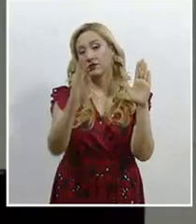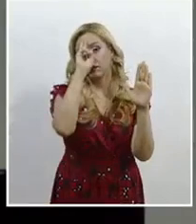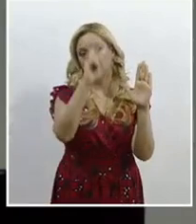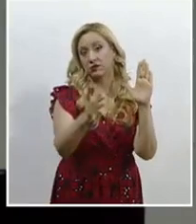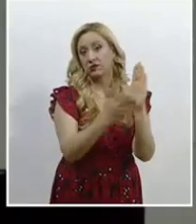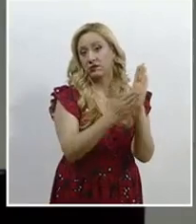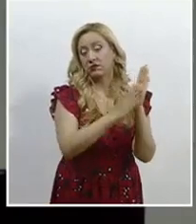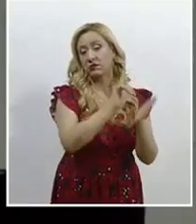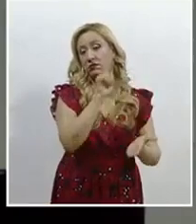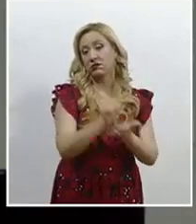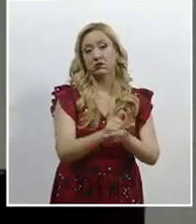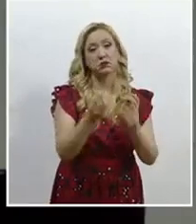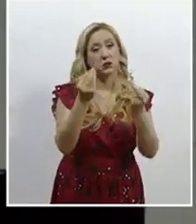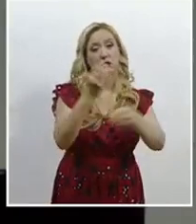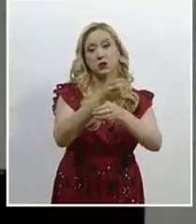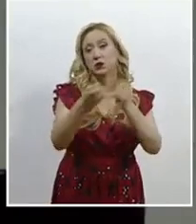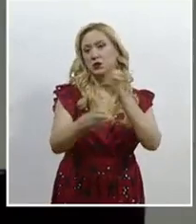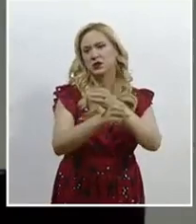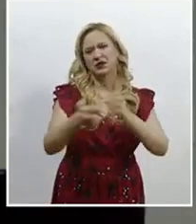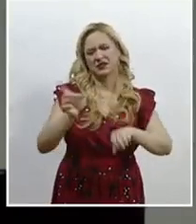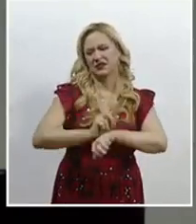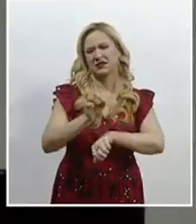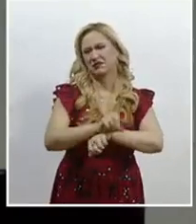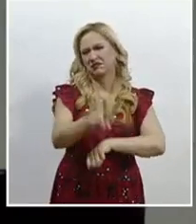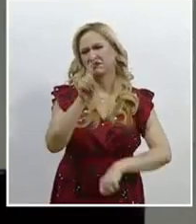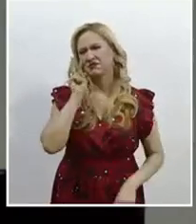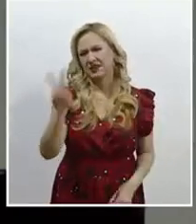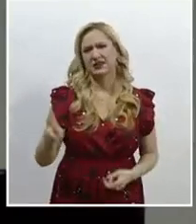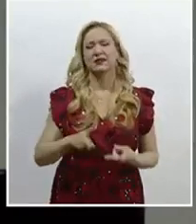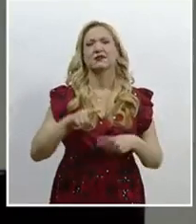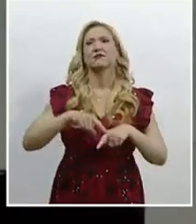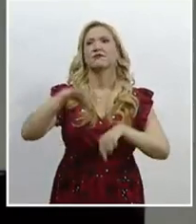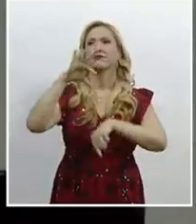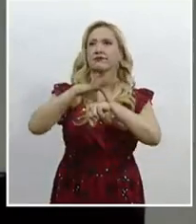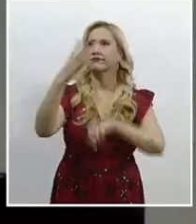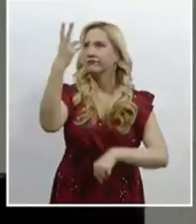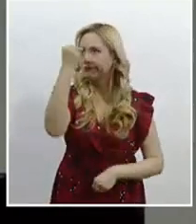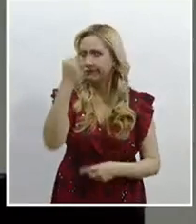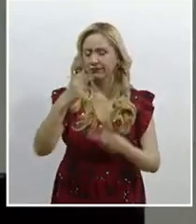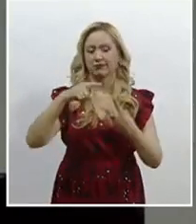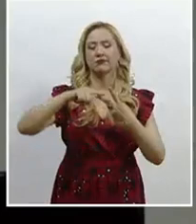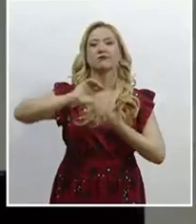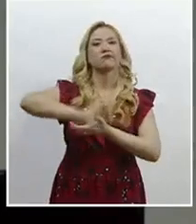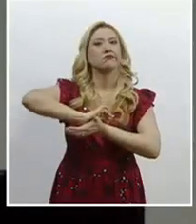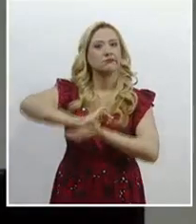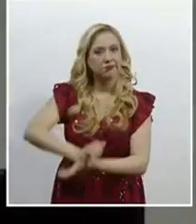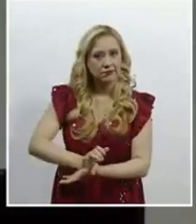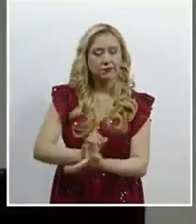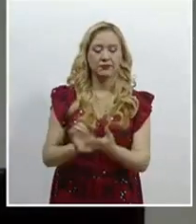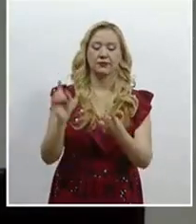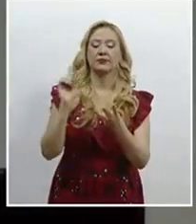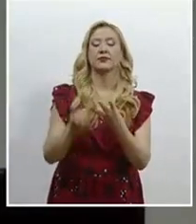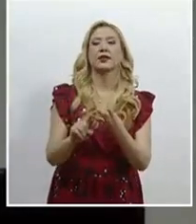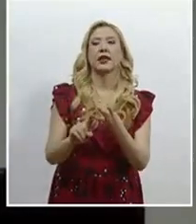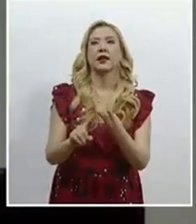Derecho se manifiesta en muchos aspectos de nuestra vida, desde el acceso a la salud, la discriminación,